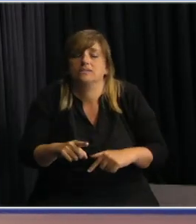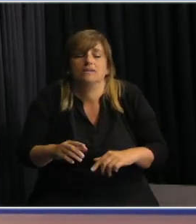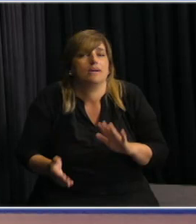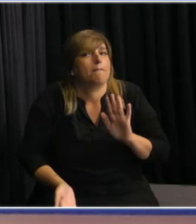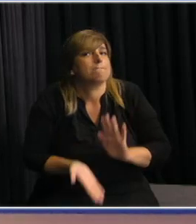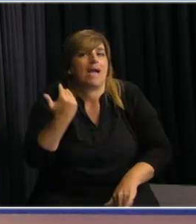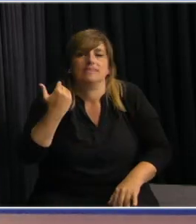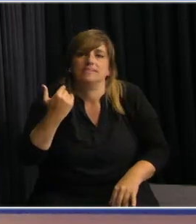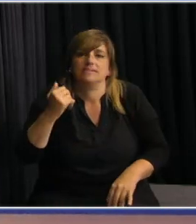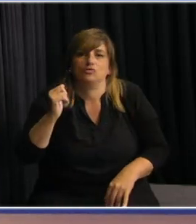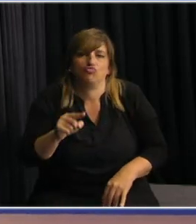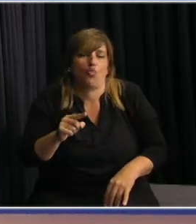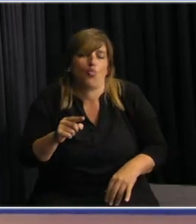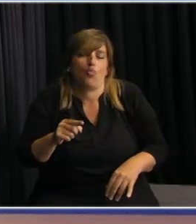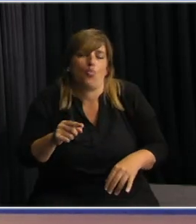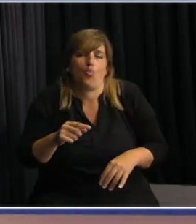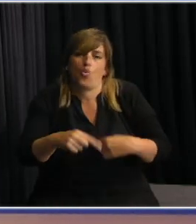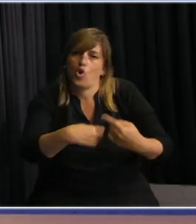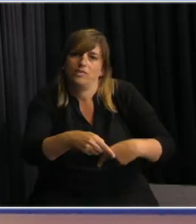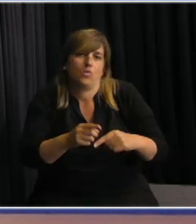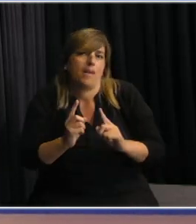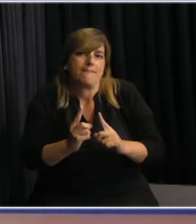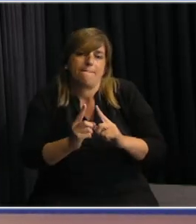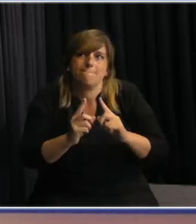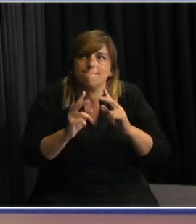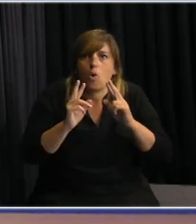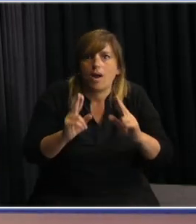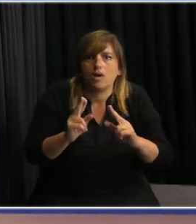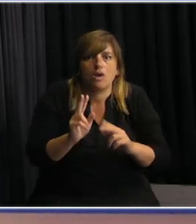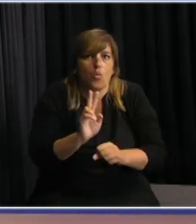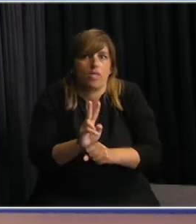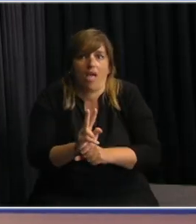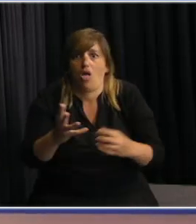llamado a la población de seguir haciendo el esfuerzo,